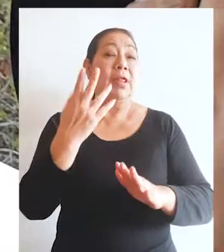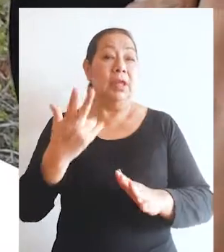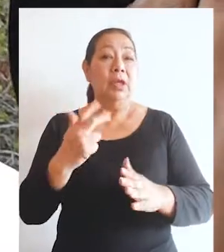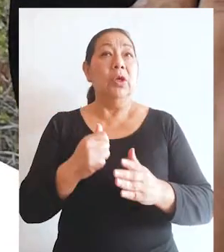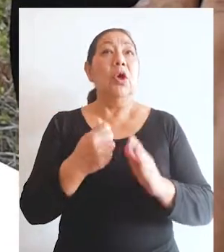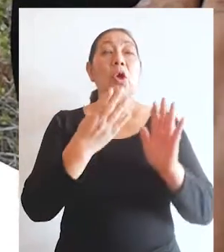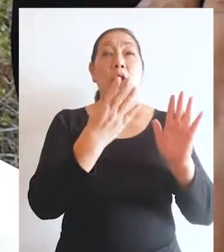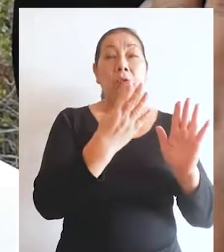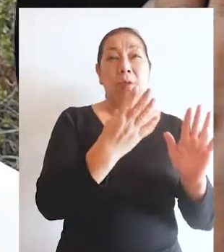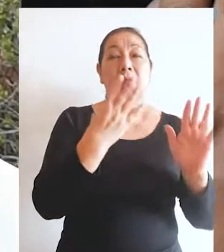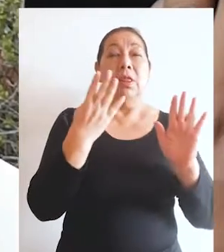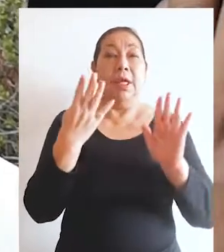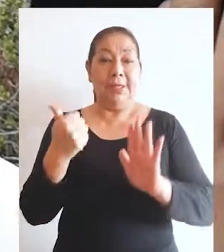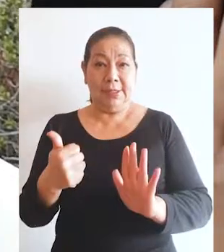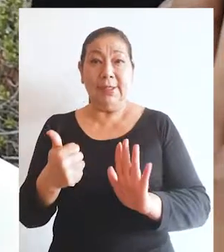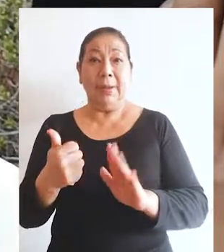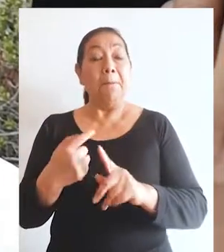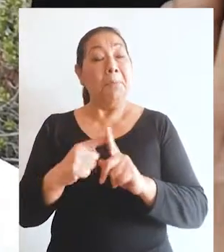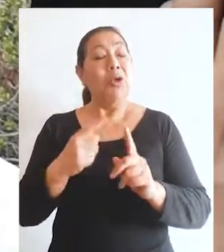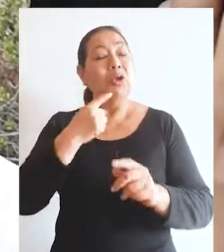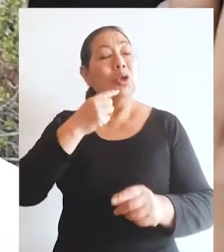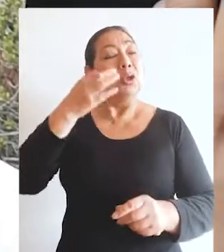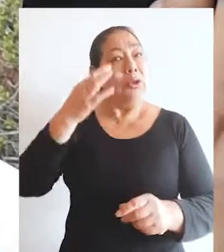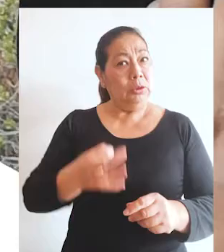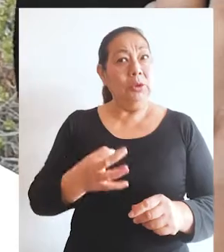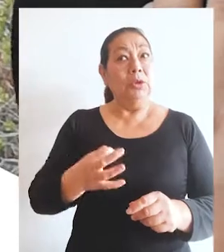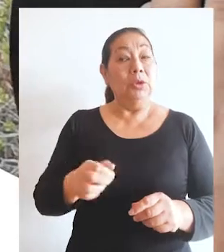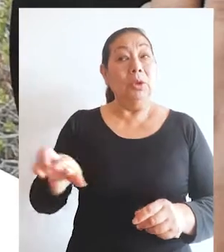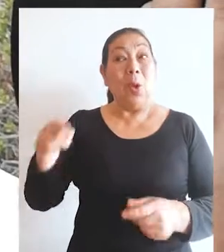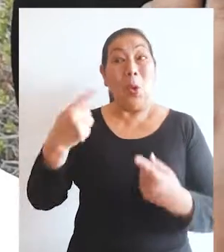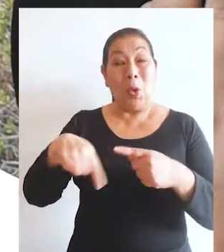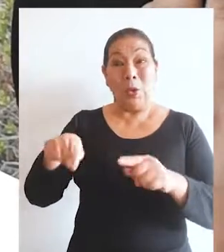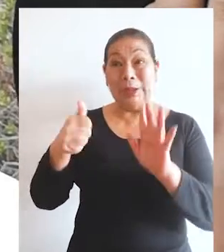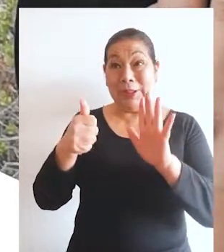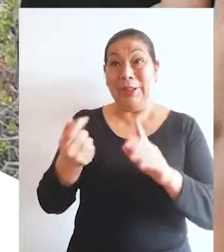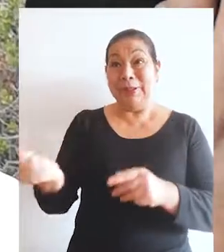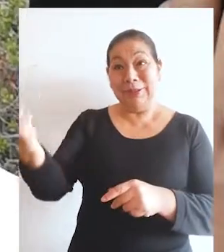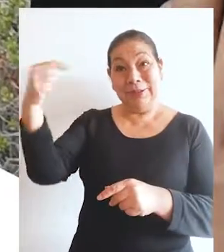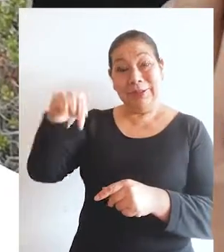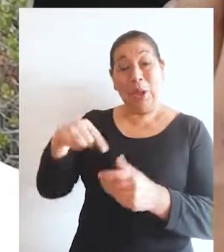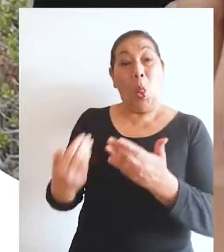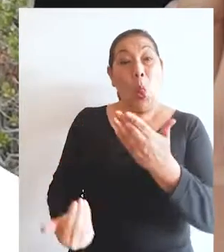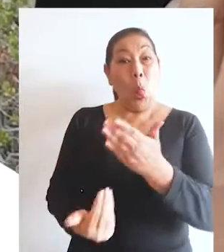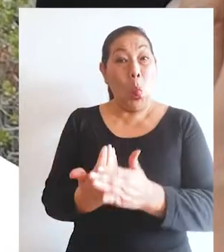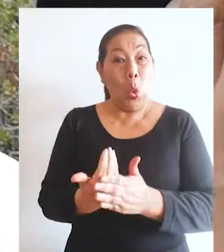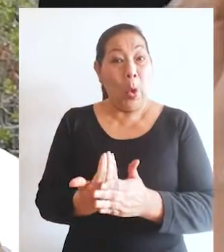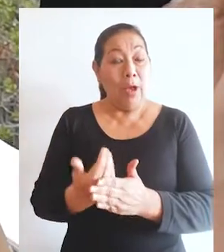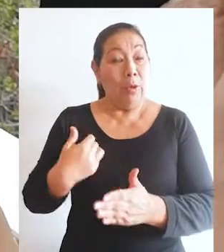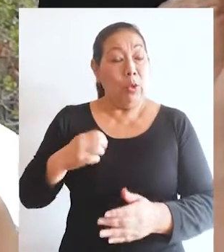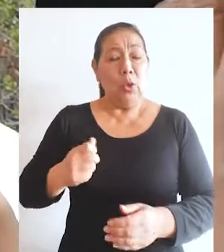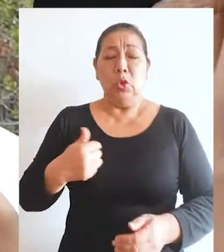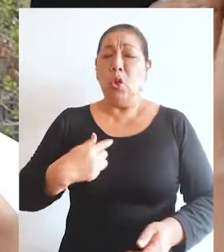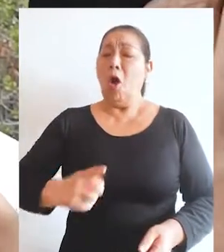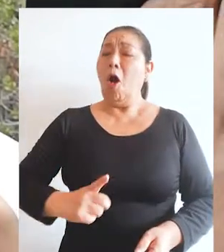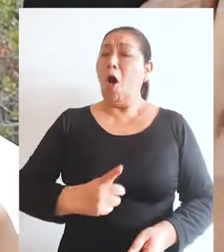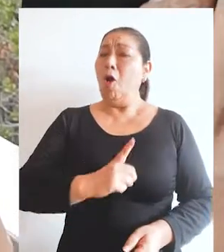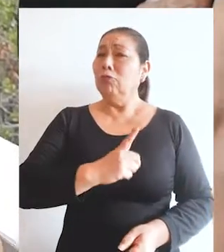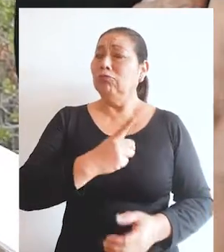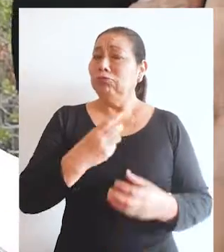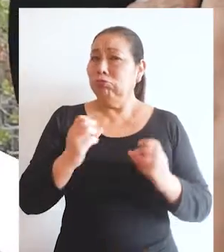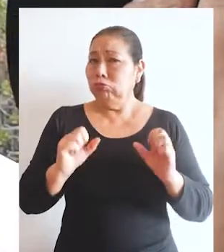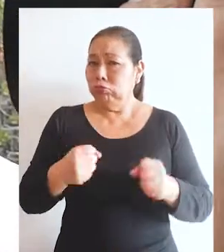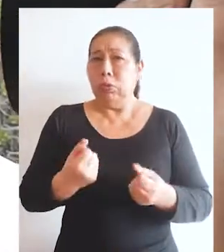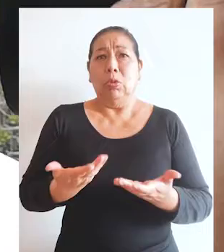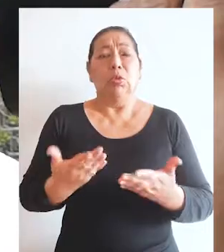año 1996. Y puedo asegurarles que nosotros, los seis magistrados que hemos sido elegidos, nos sentimos muy orgullosos,